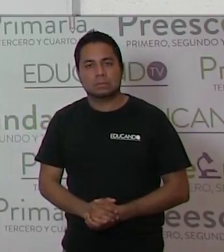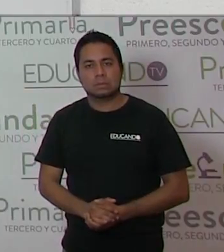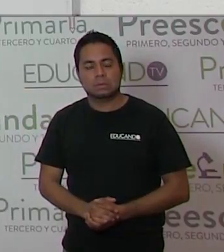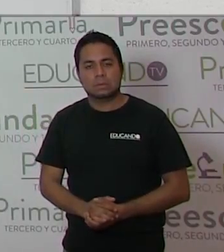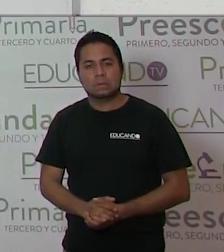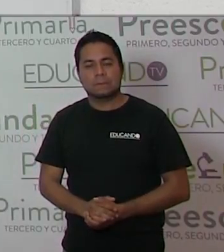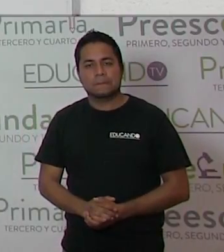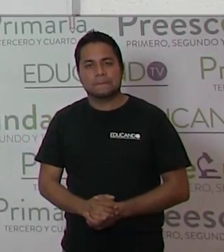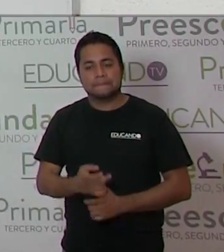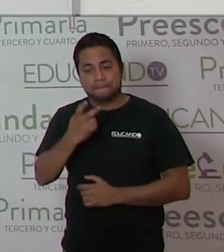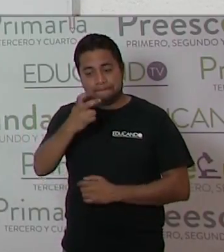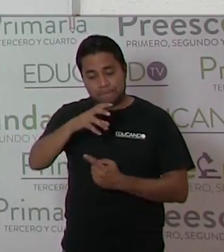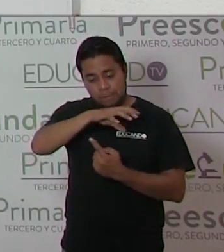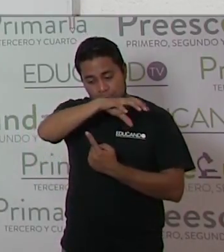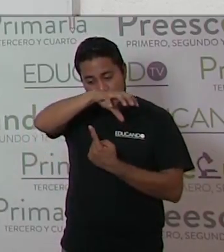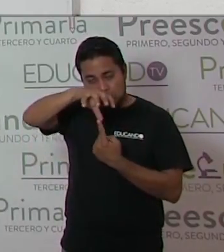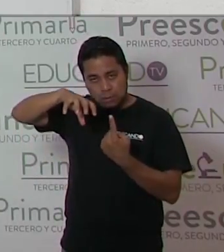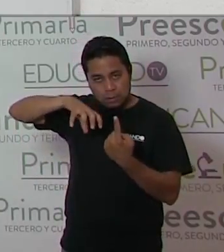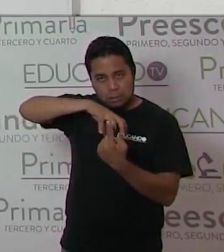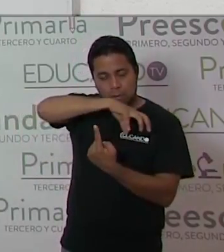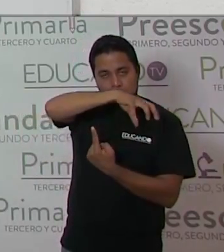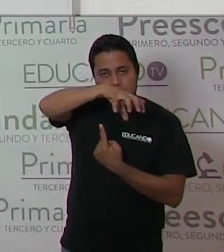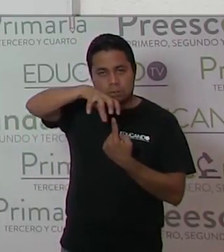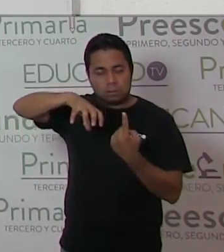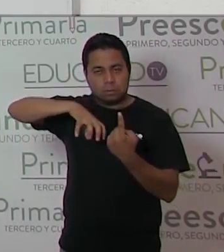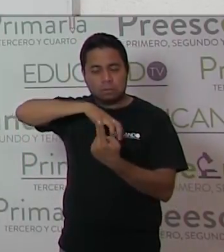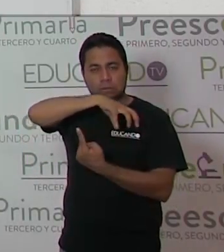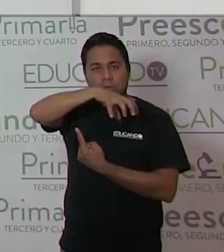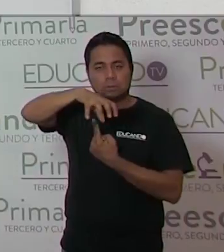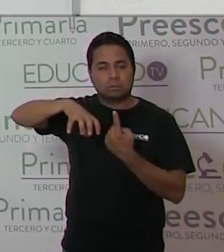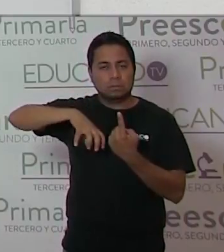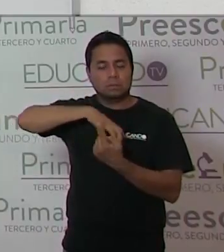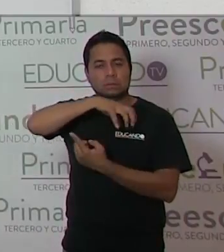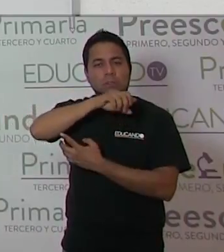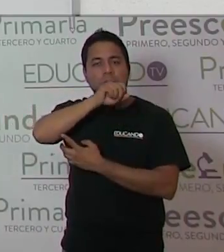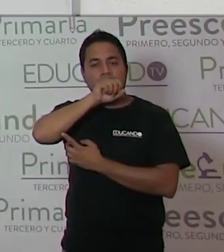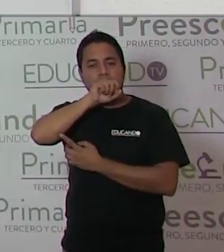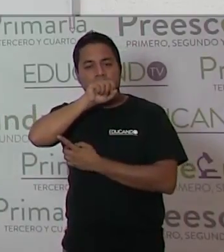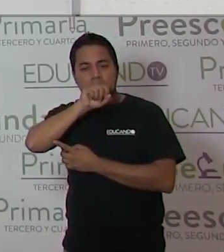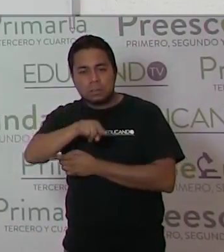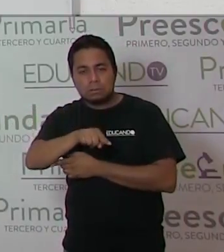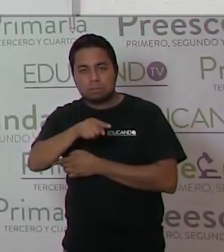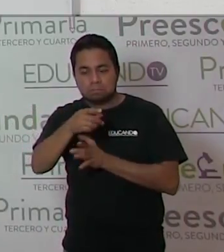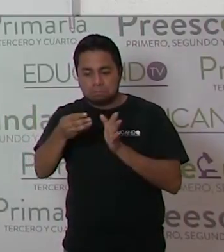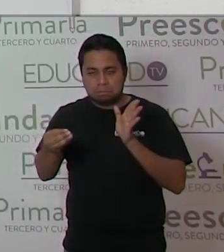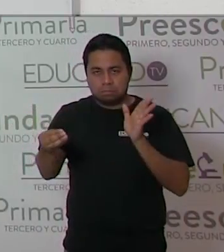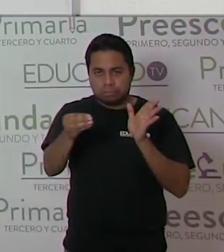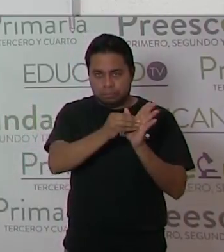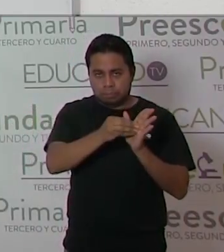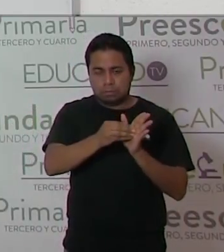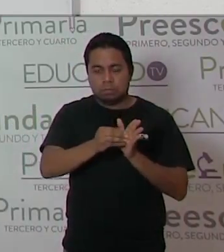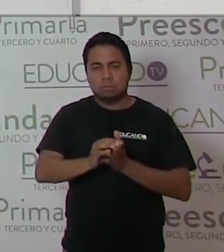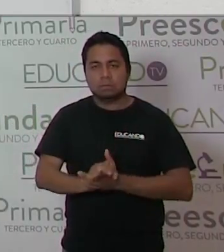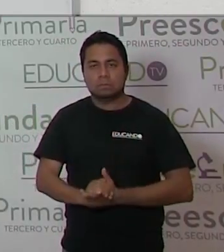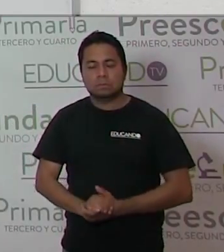mismo, el eje de rotación también se va a posicionar